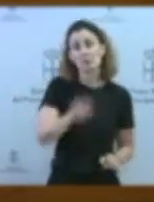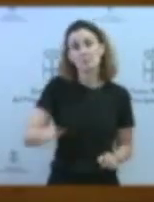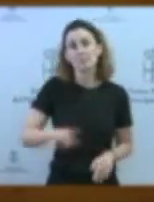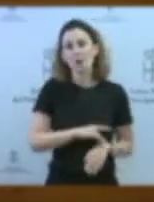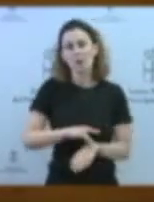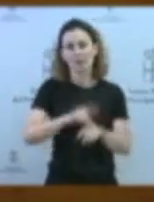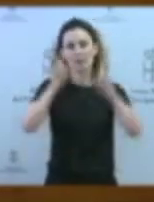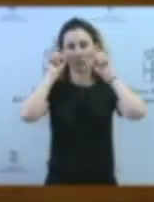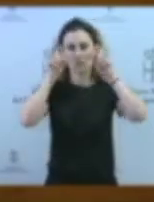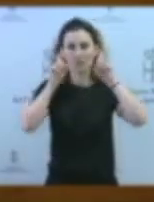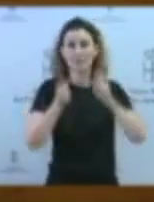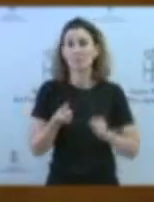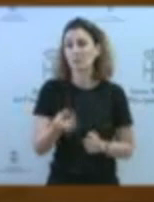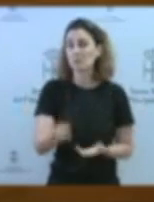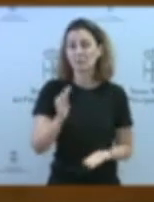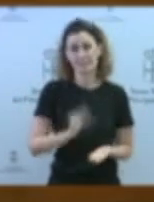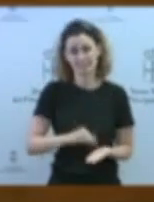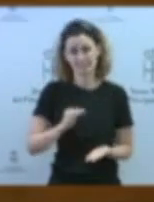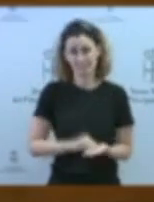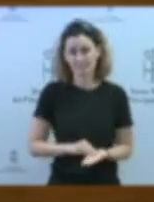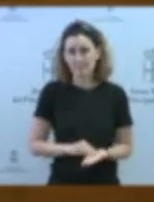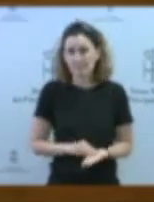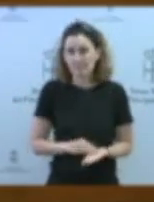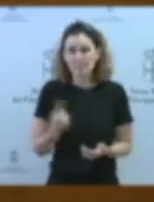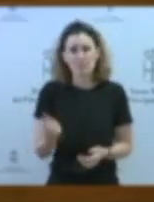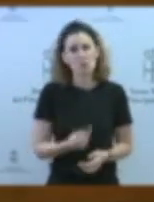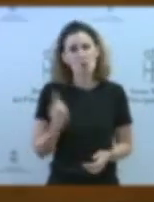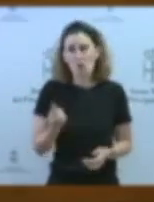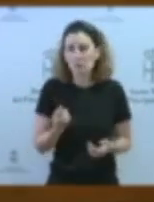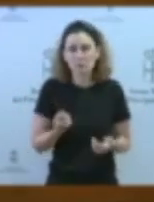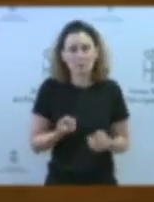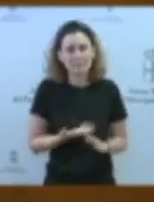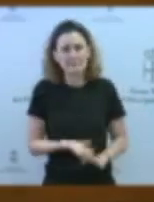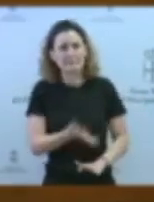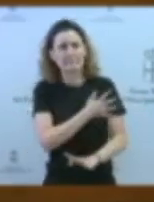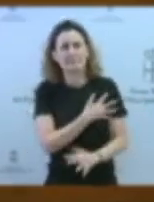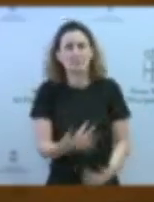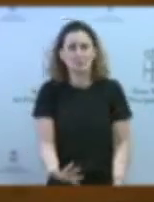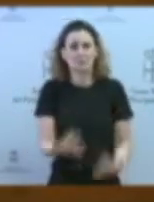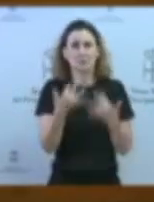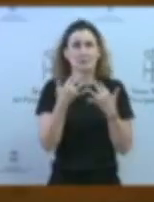ven absolutamente superados, se ven absolutamente incapaces de dar la respuesta que nuestros niños y nuestras niñas necesitan. Nada más. Gracias.